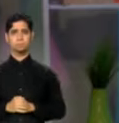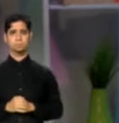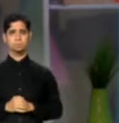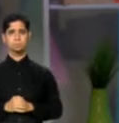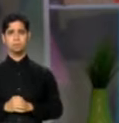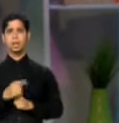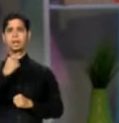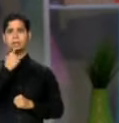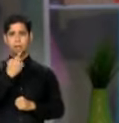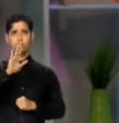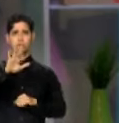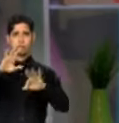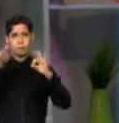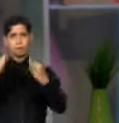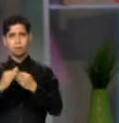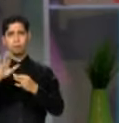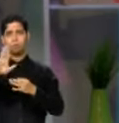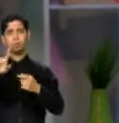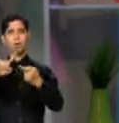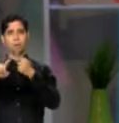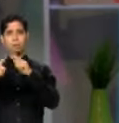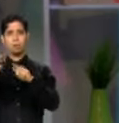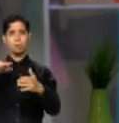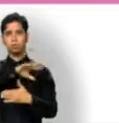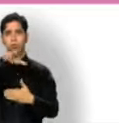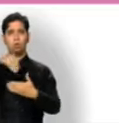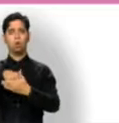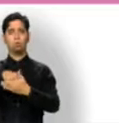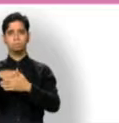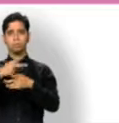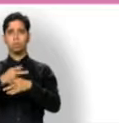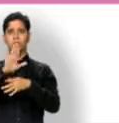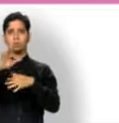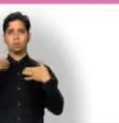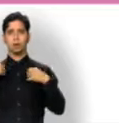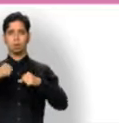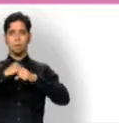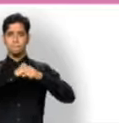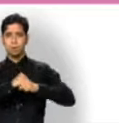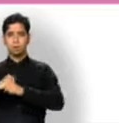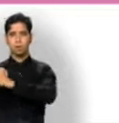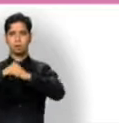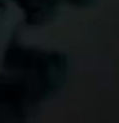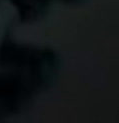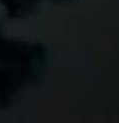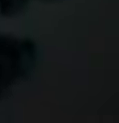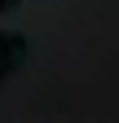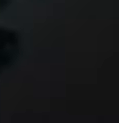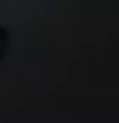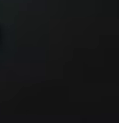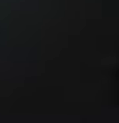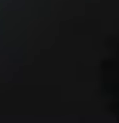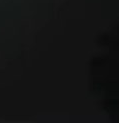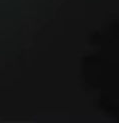787-999-6202. En serio, hazlo por tu familia, por tus amigos, por todos. Cuida tu salud, protege a los tuyos.